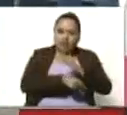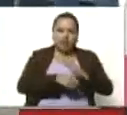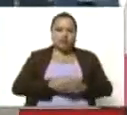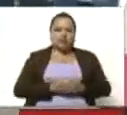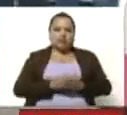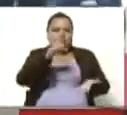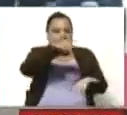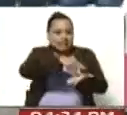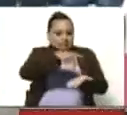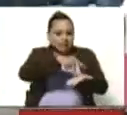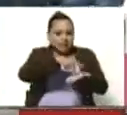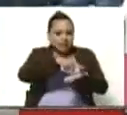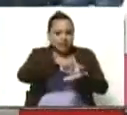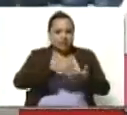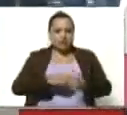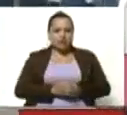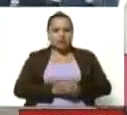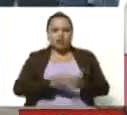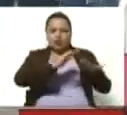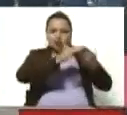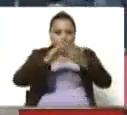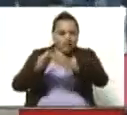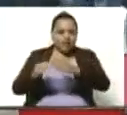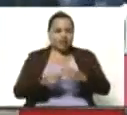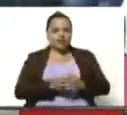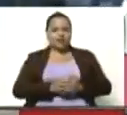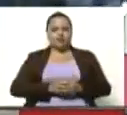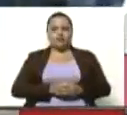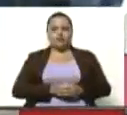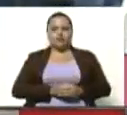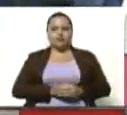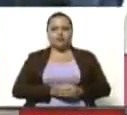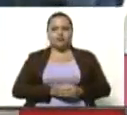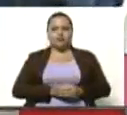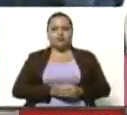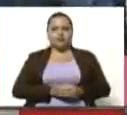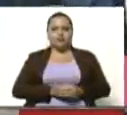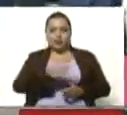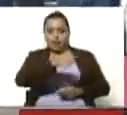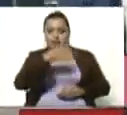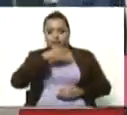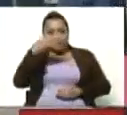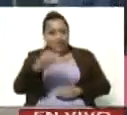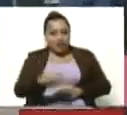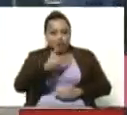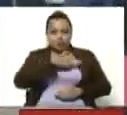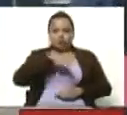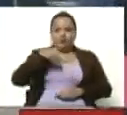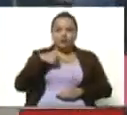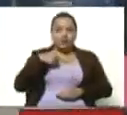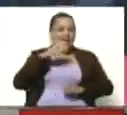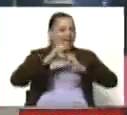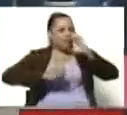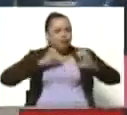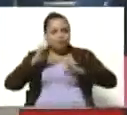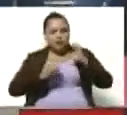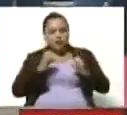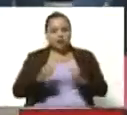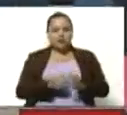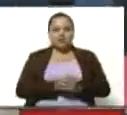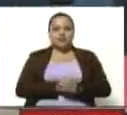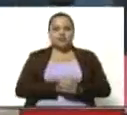participación la participación comunitaria Es realmente para nosotros emocionante